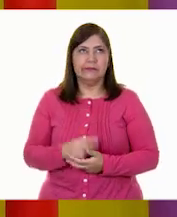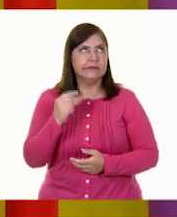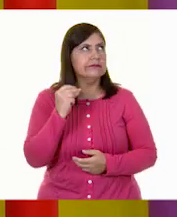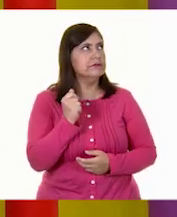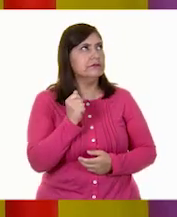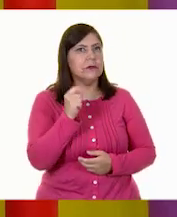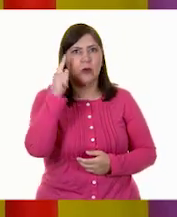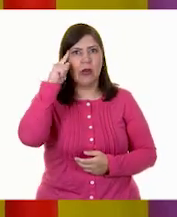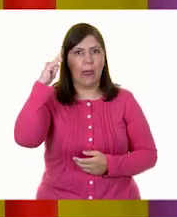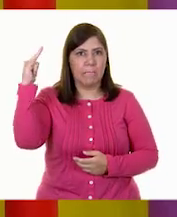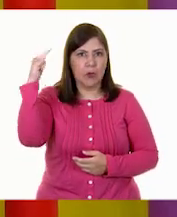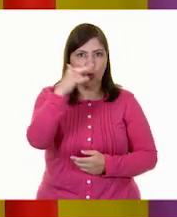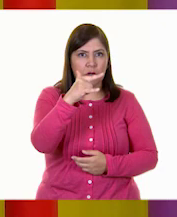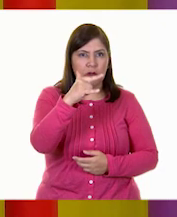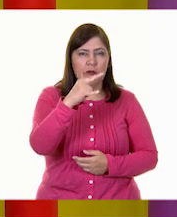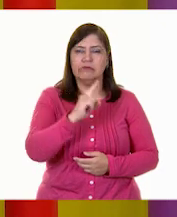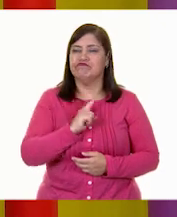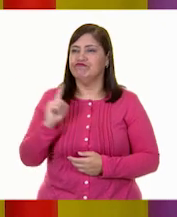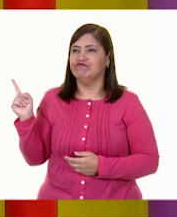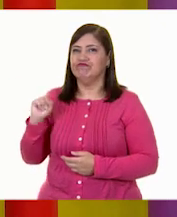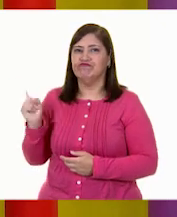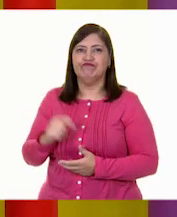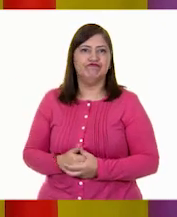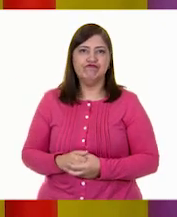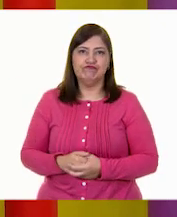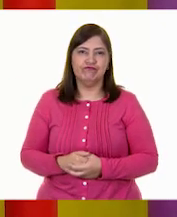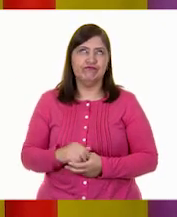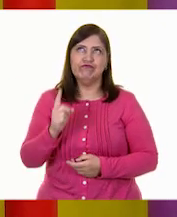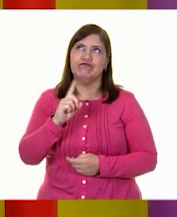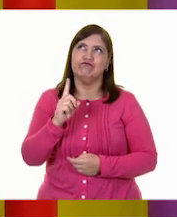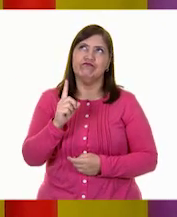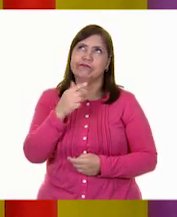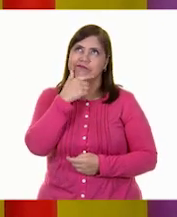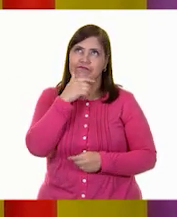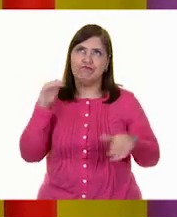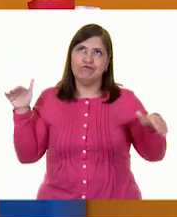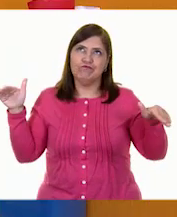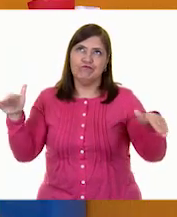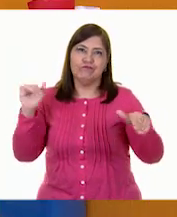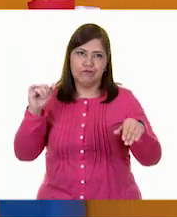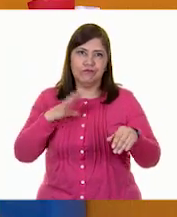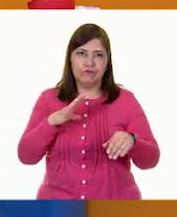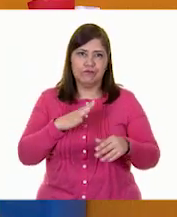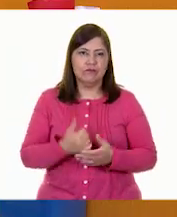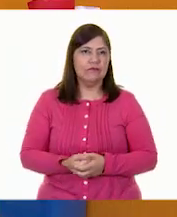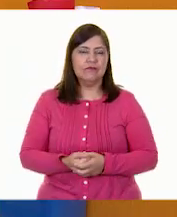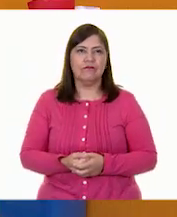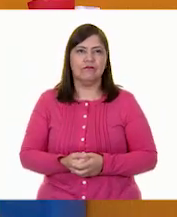avión? No. ¡Ay! No, porque tiene alas, ¿verdad? Sí, el avión sí tiene alas.